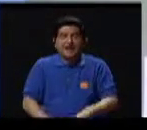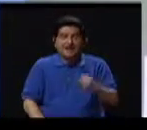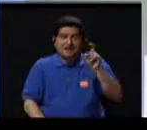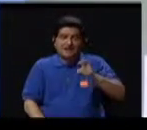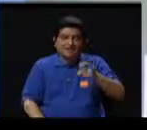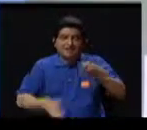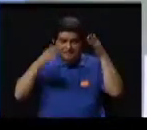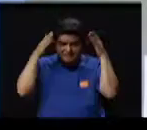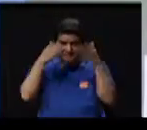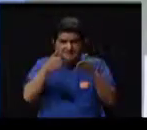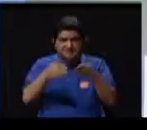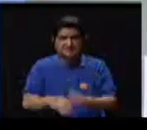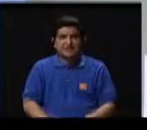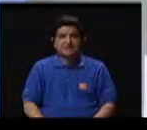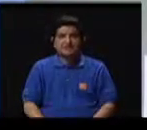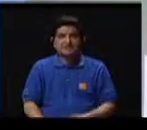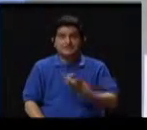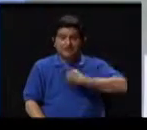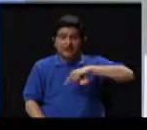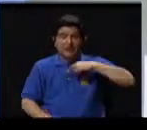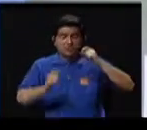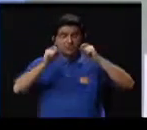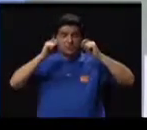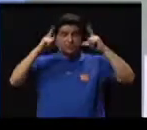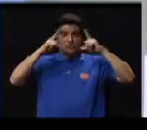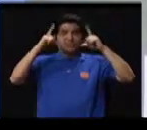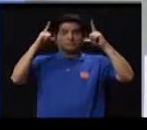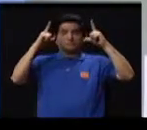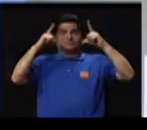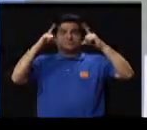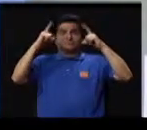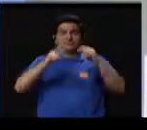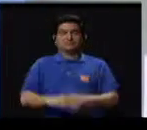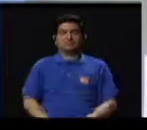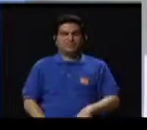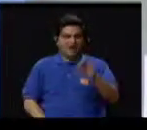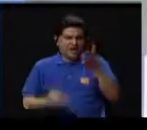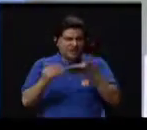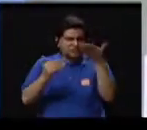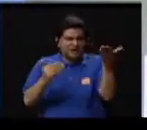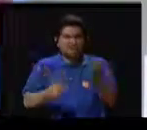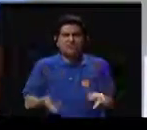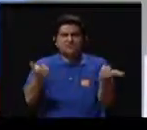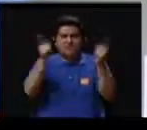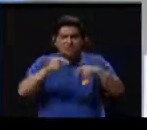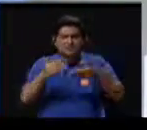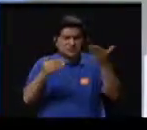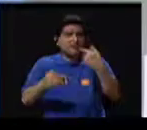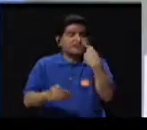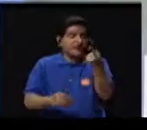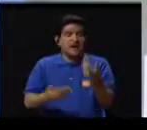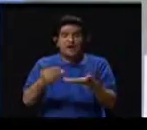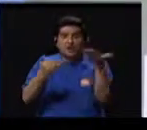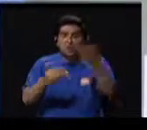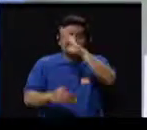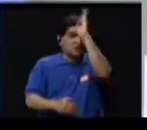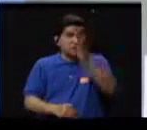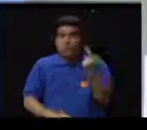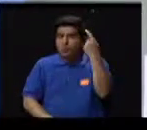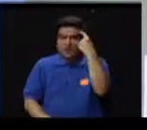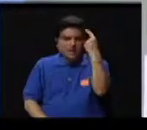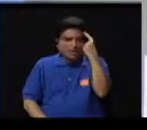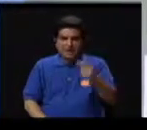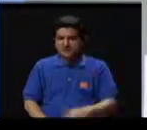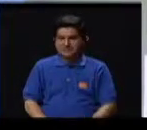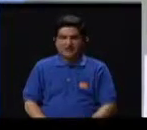nosotras sí nos pasó mucho que, bueno, esto a nosotras nos abrió los ojos montones. O sea, encontramos cosas, pasaron cosas, dieron cosas que